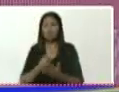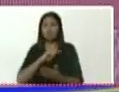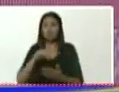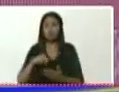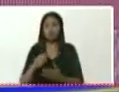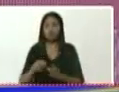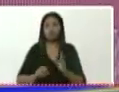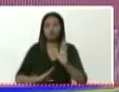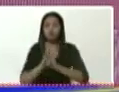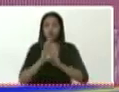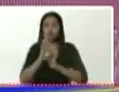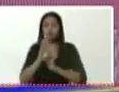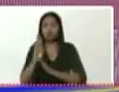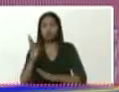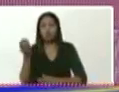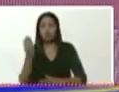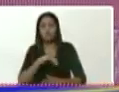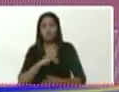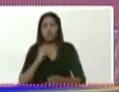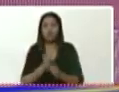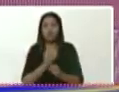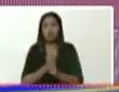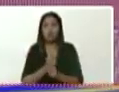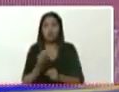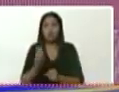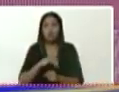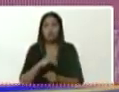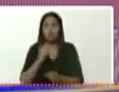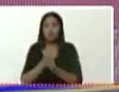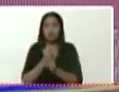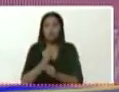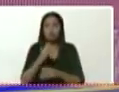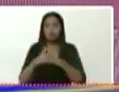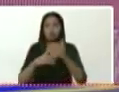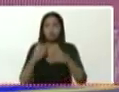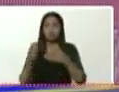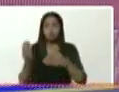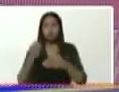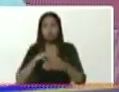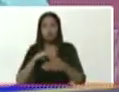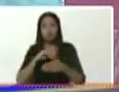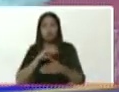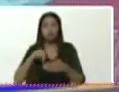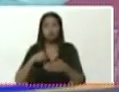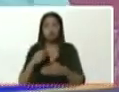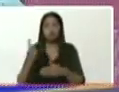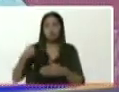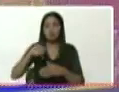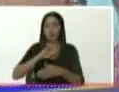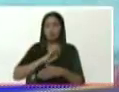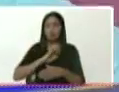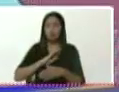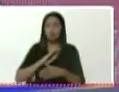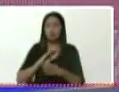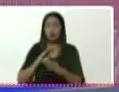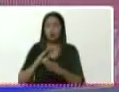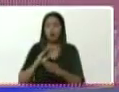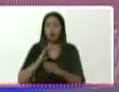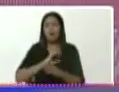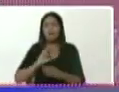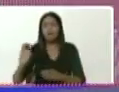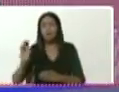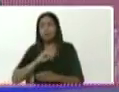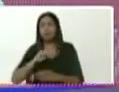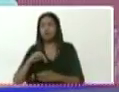nosotros avanzando. Trabajo y más trabajo, constancia y más constancia para tener patria. Así